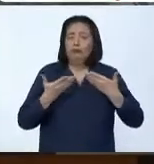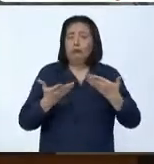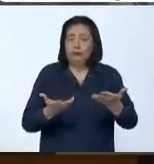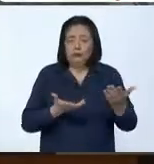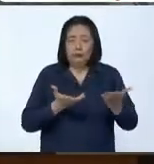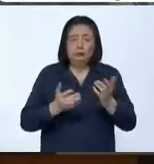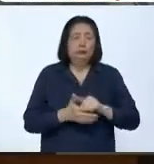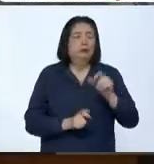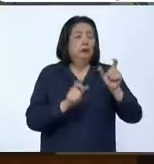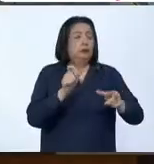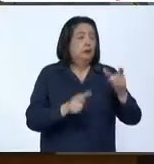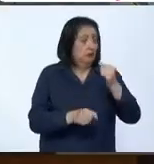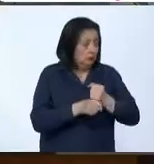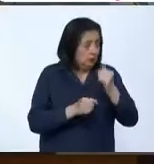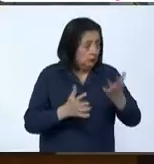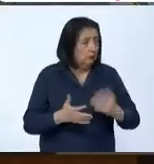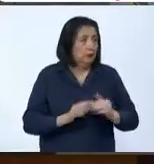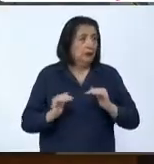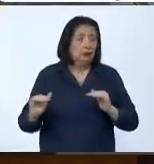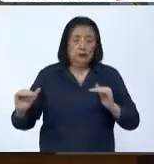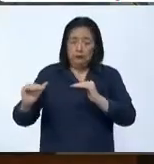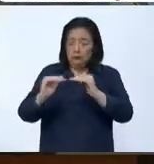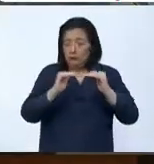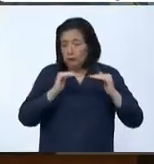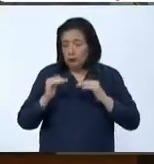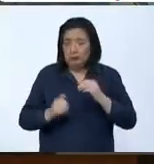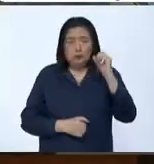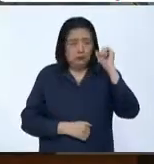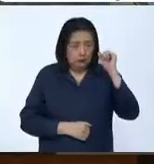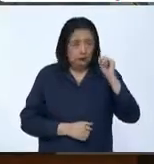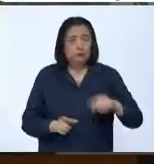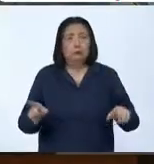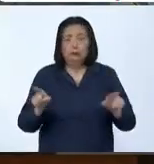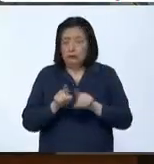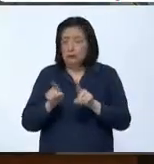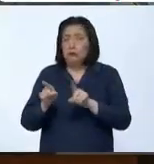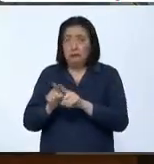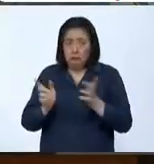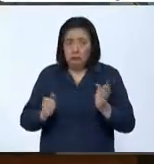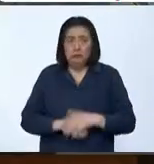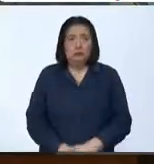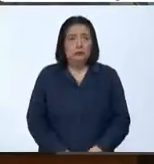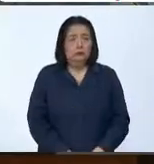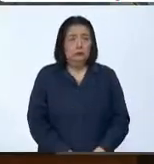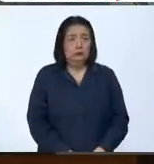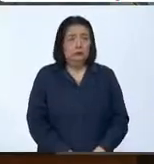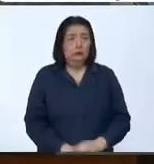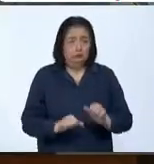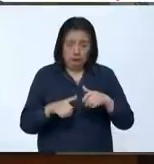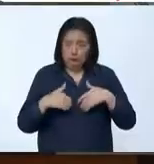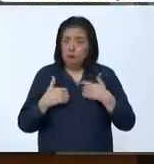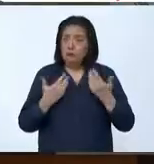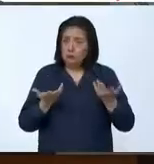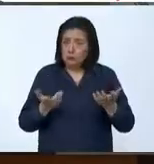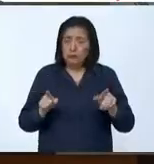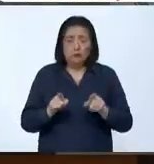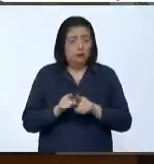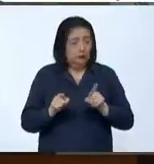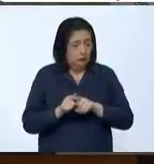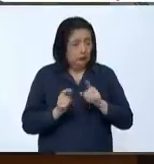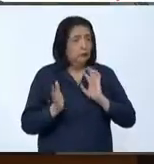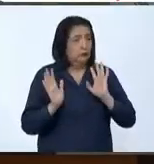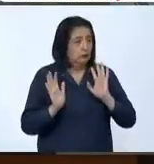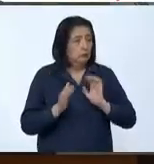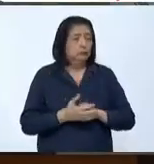servidores que tengan igualdad de derechos pero también puedan responder Y cerrar